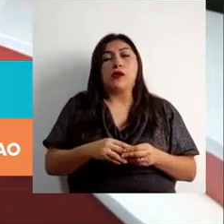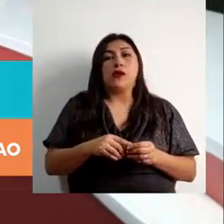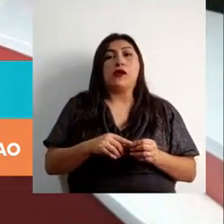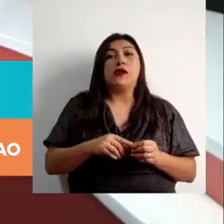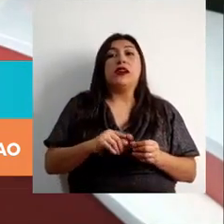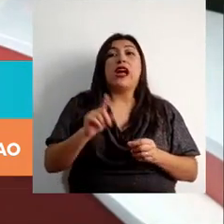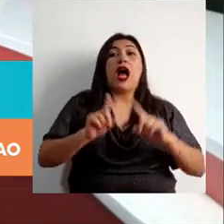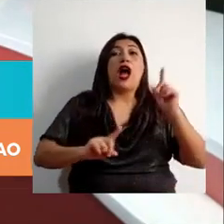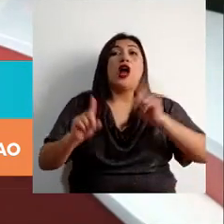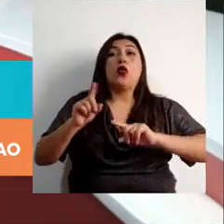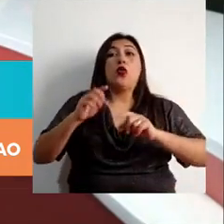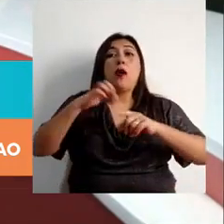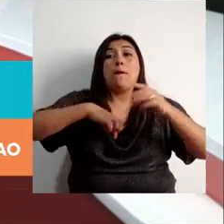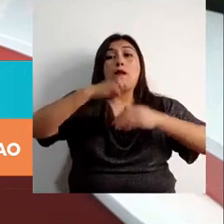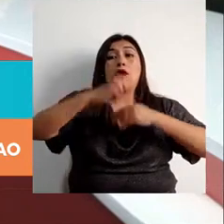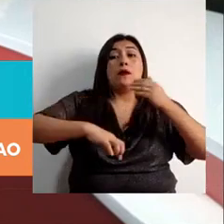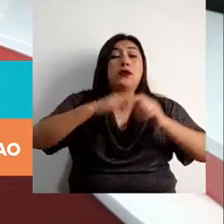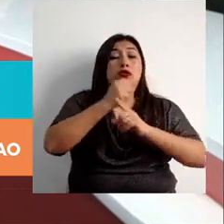programas sociales de trabajo